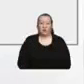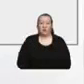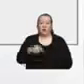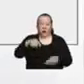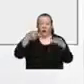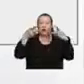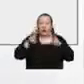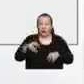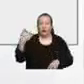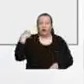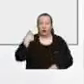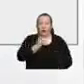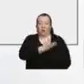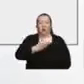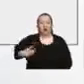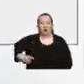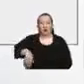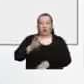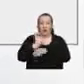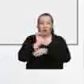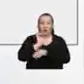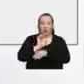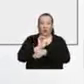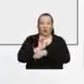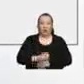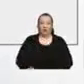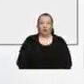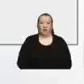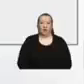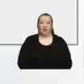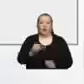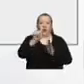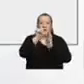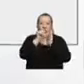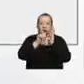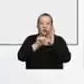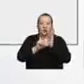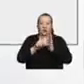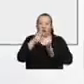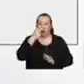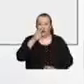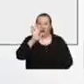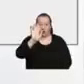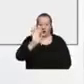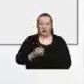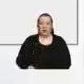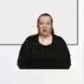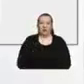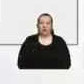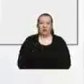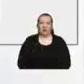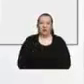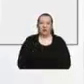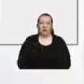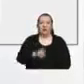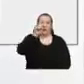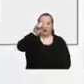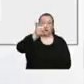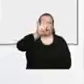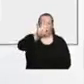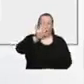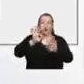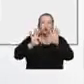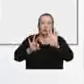tiene el presidente de república sigamos el artículo no sé si me lo han puesto aquí sigamos si no hay un importe pasamos el artículo 148